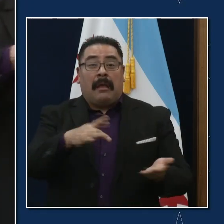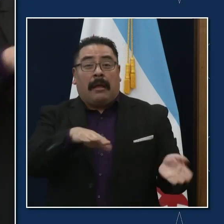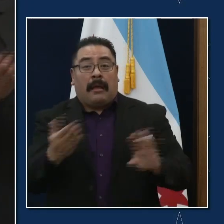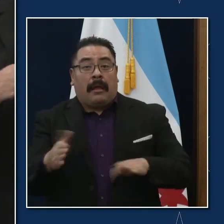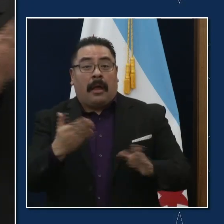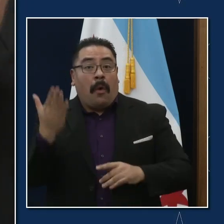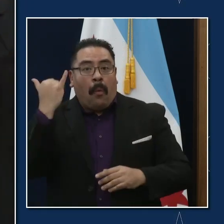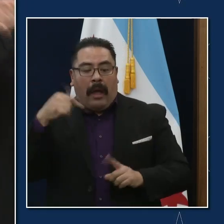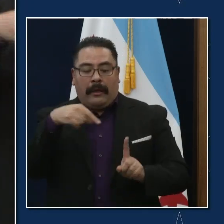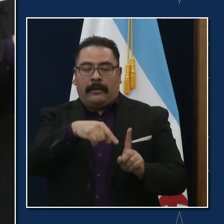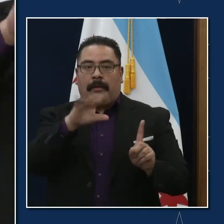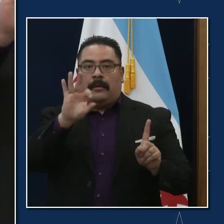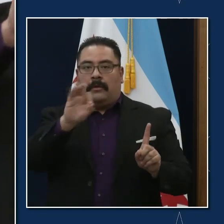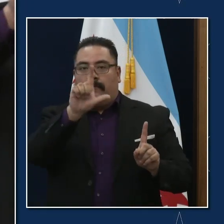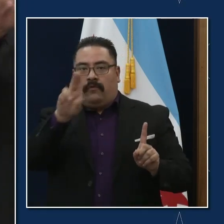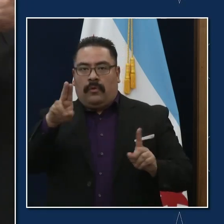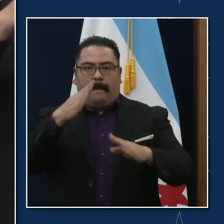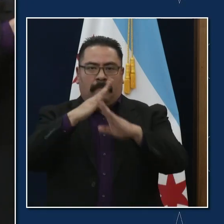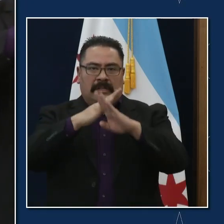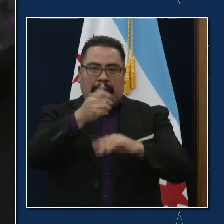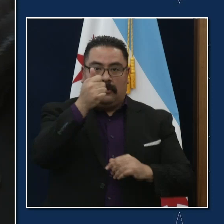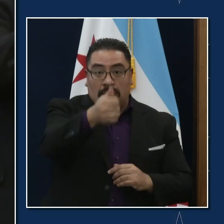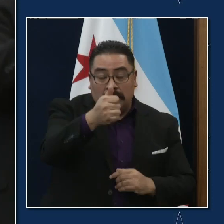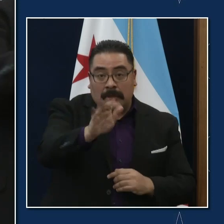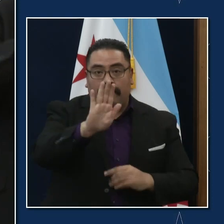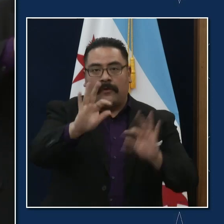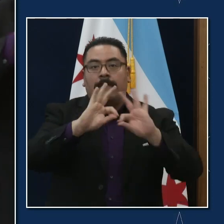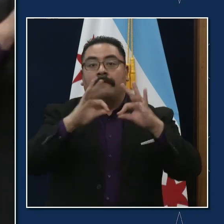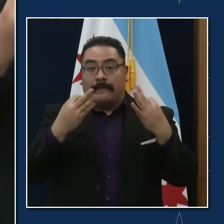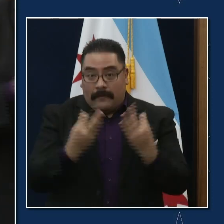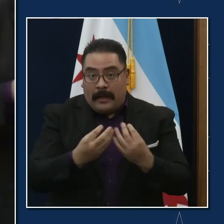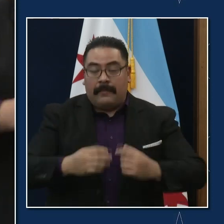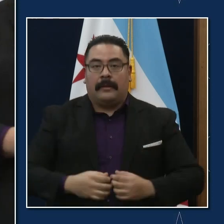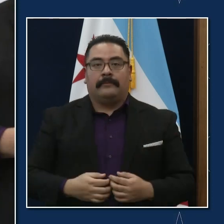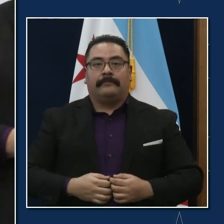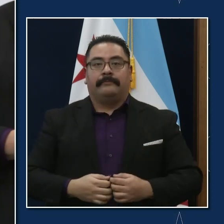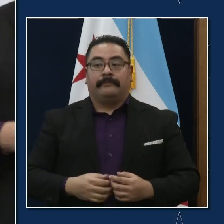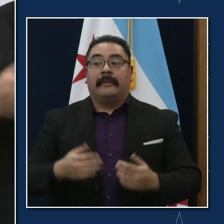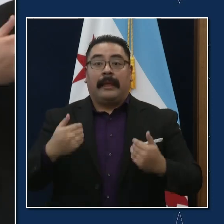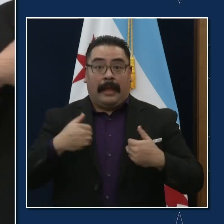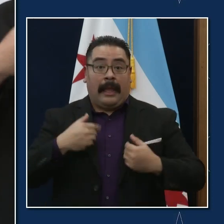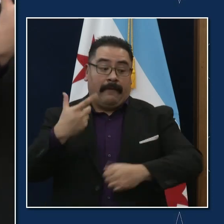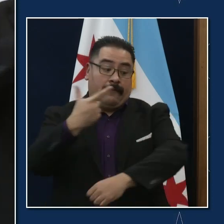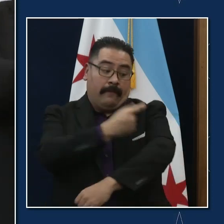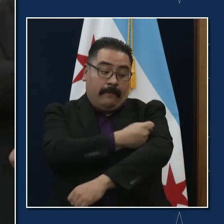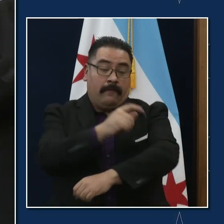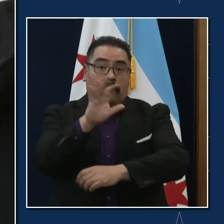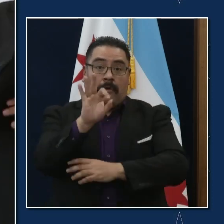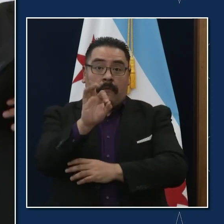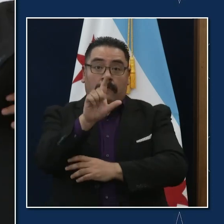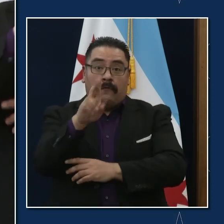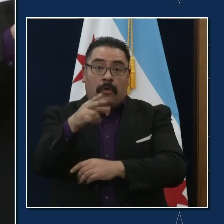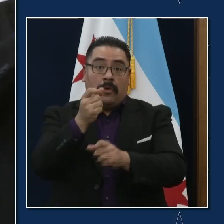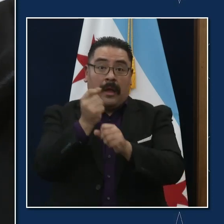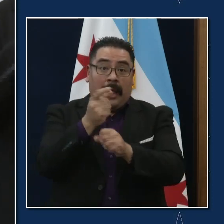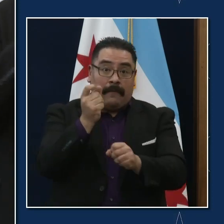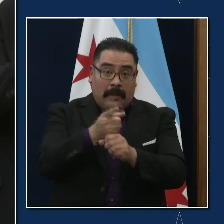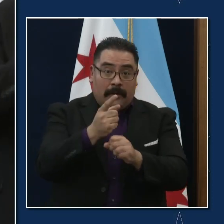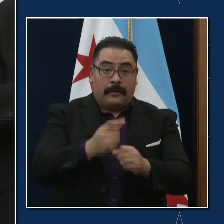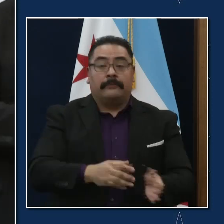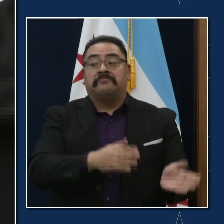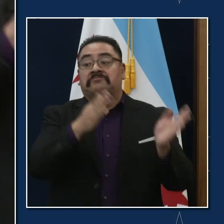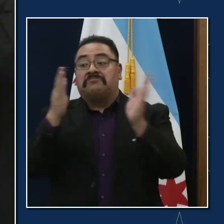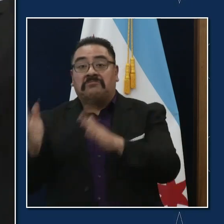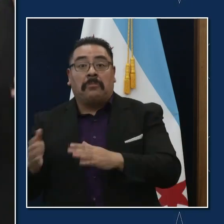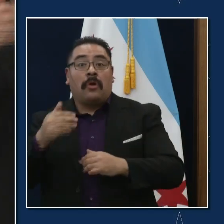Unidos. Protéjase a sí mismo y a sus familias. Obtenga la vacuna anual contra la gripe. Considere hacerse la prueba